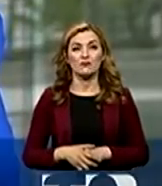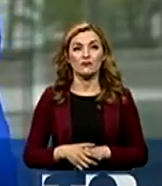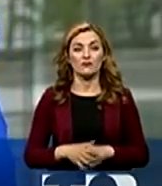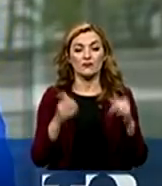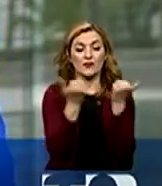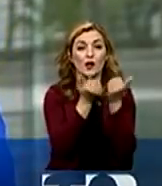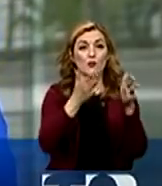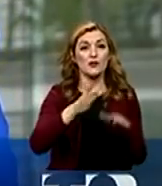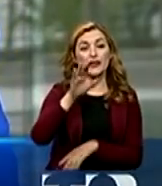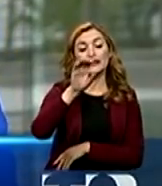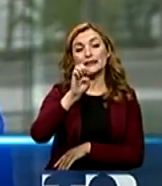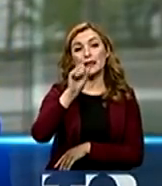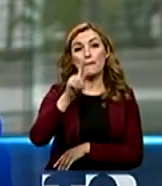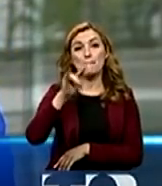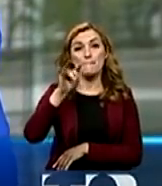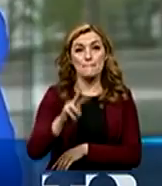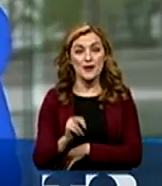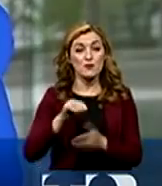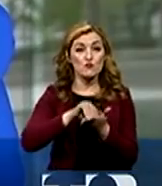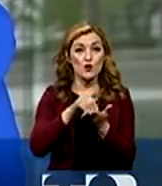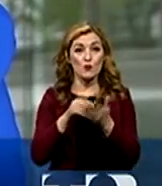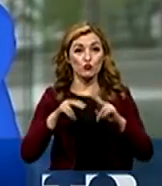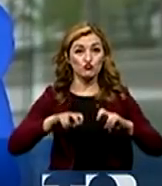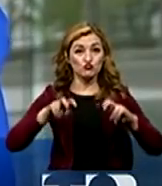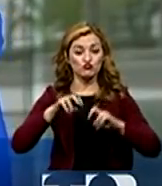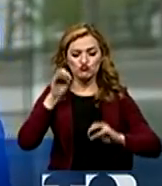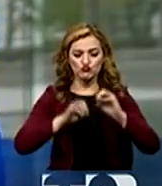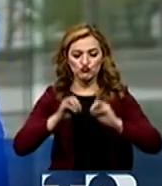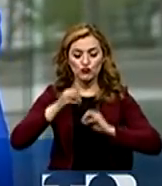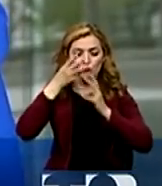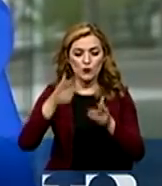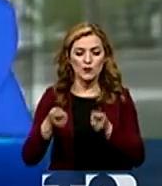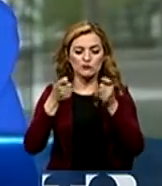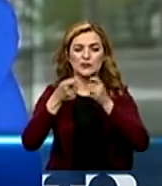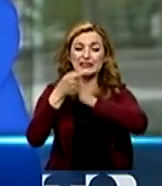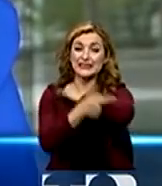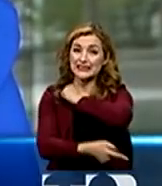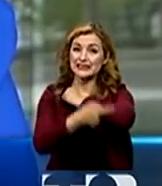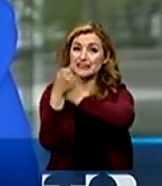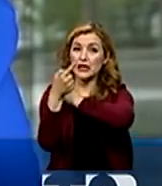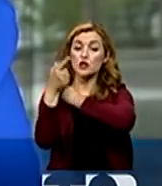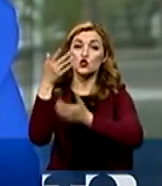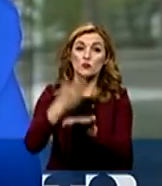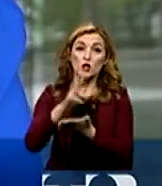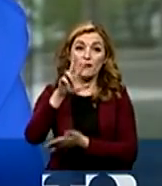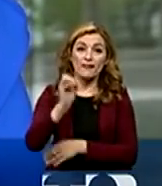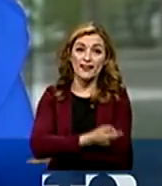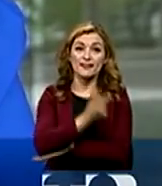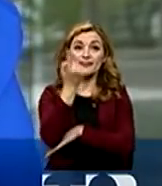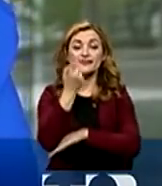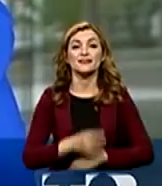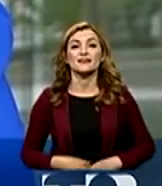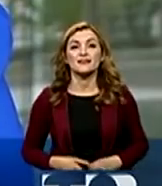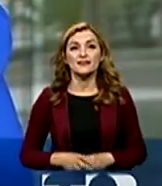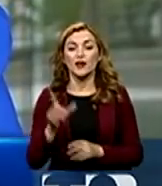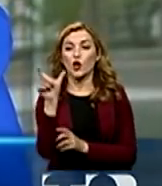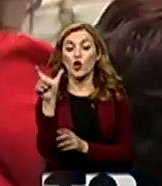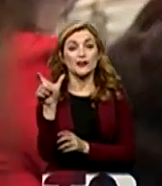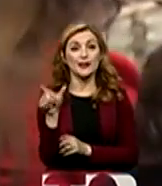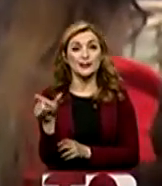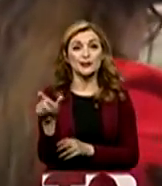un miembro de la comisión que la investigó presentó un informe de minoría que establece una sanción de 30 días por el mal uso de la tarjeta